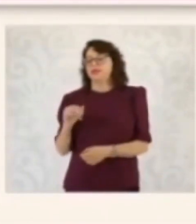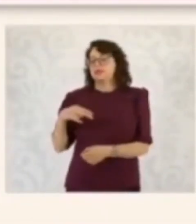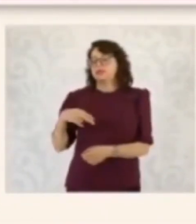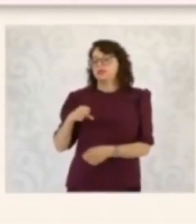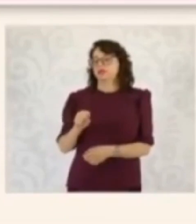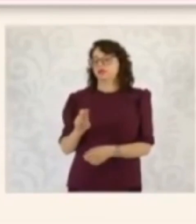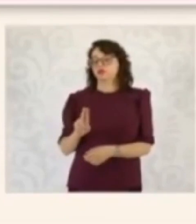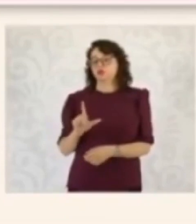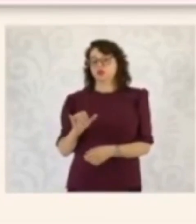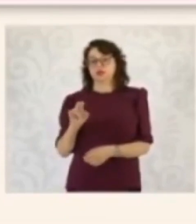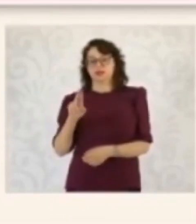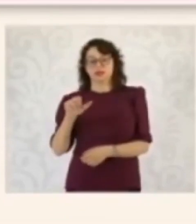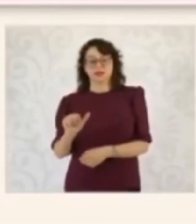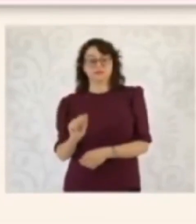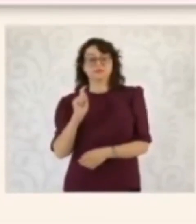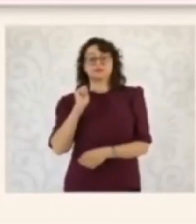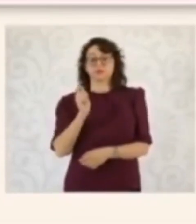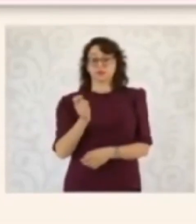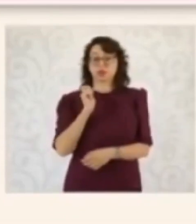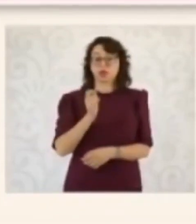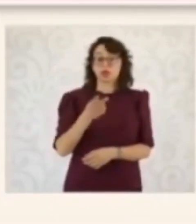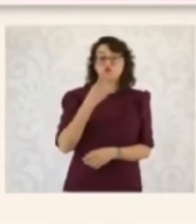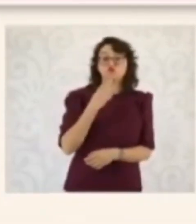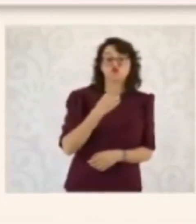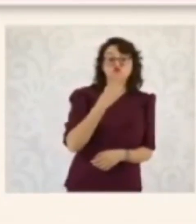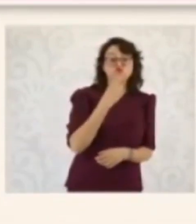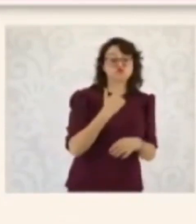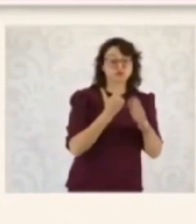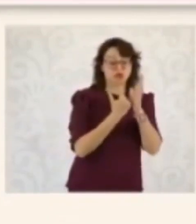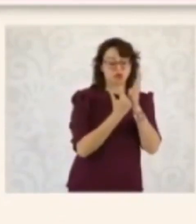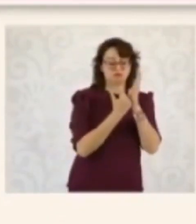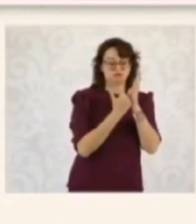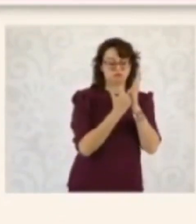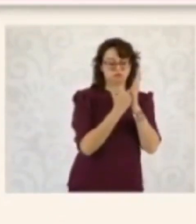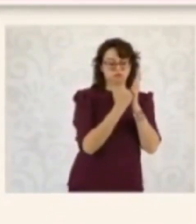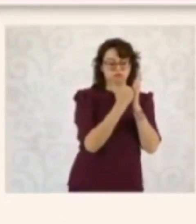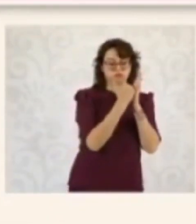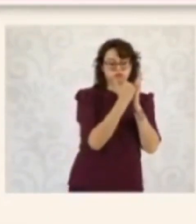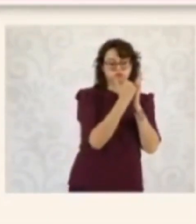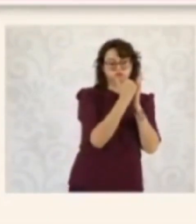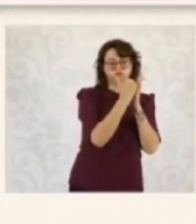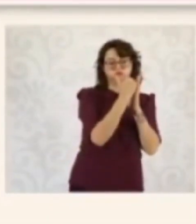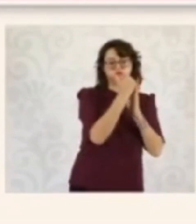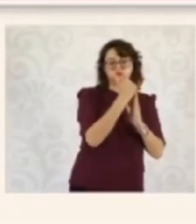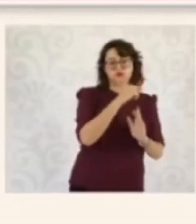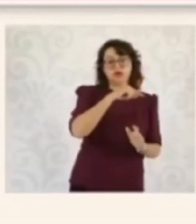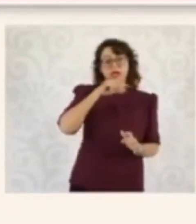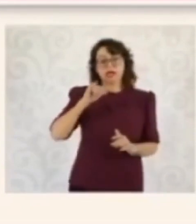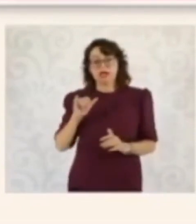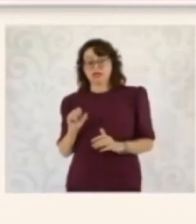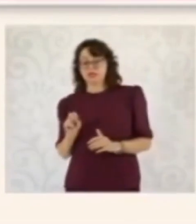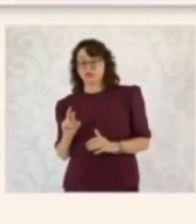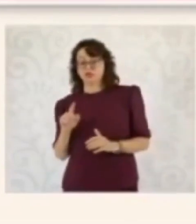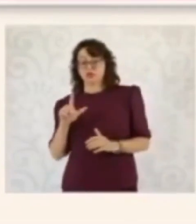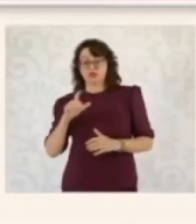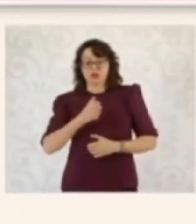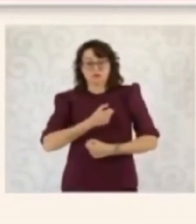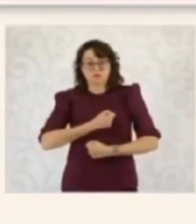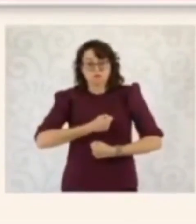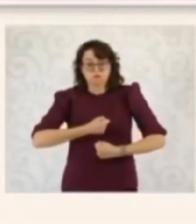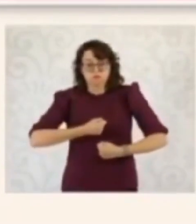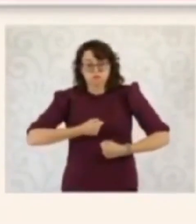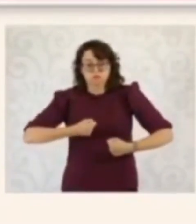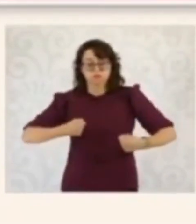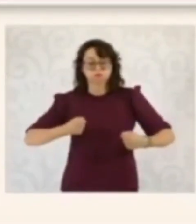momento que tenemos mucha azúcar y tenemos un trastorno en la producción de insulina, genera